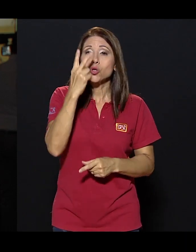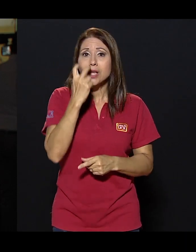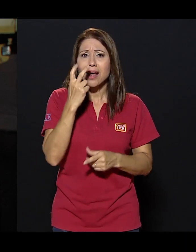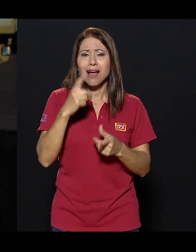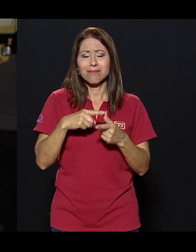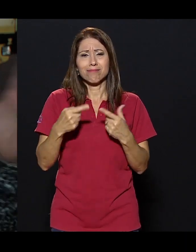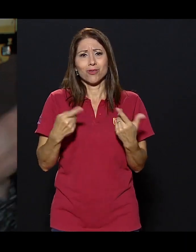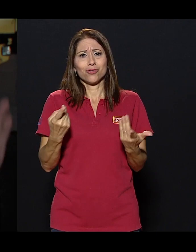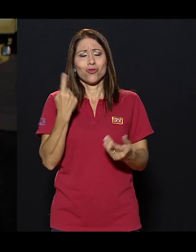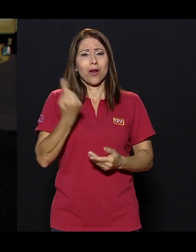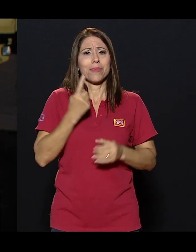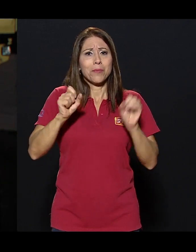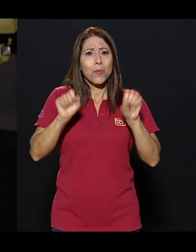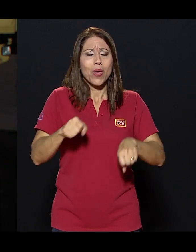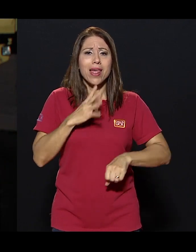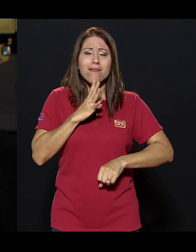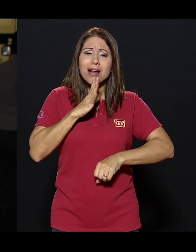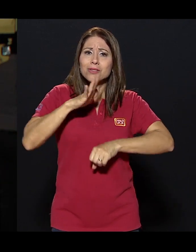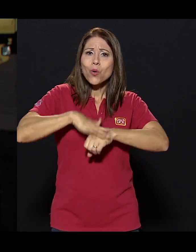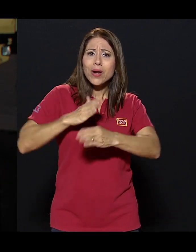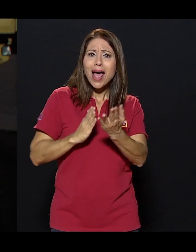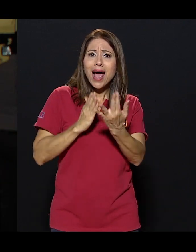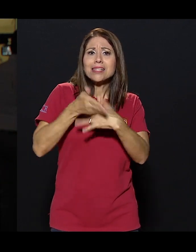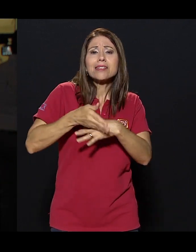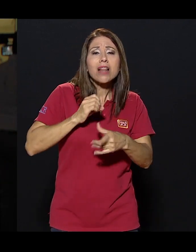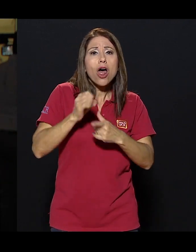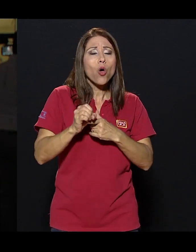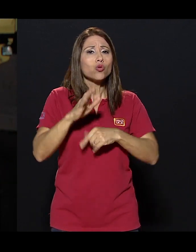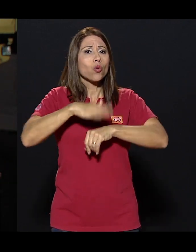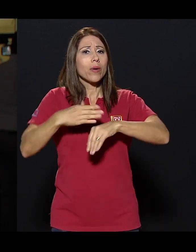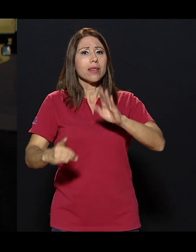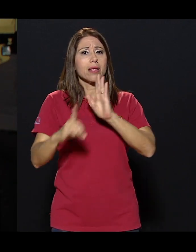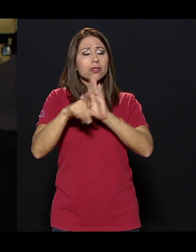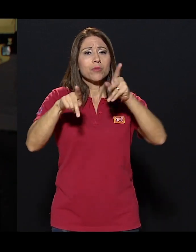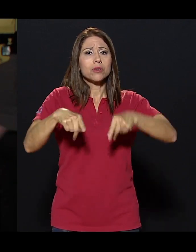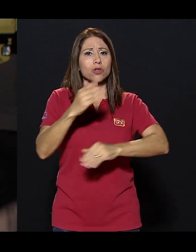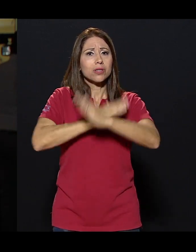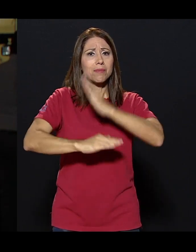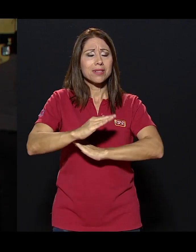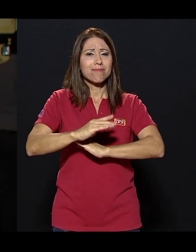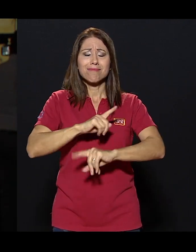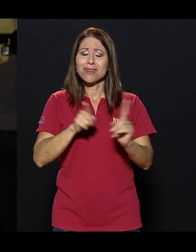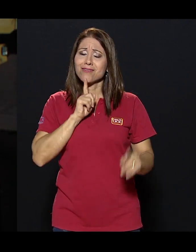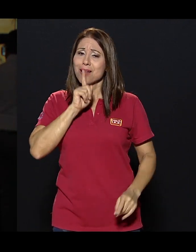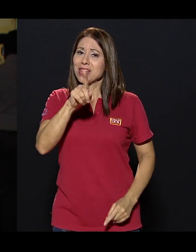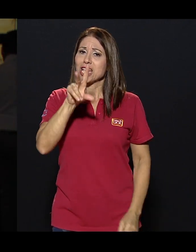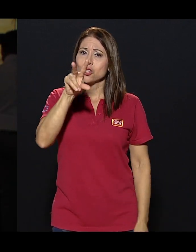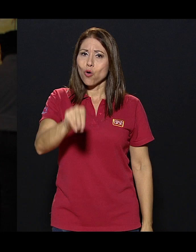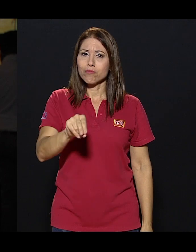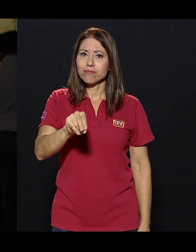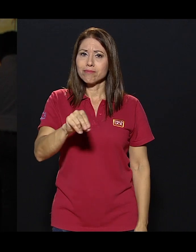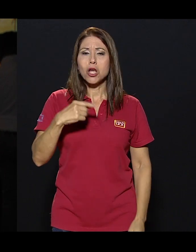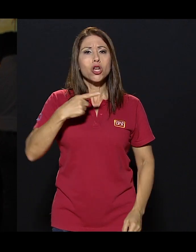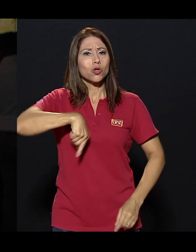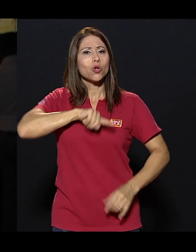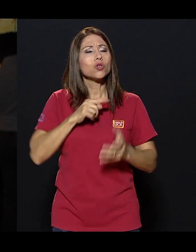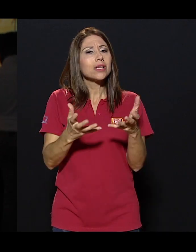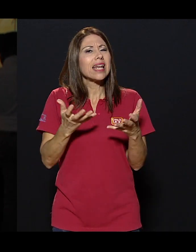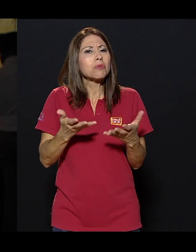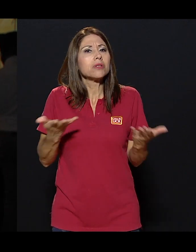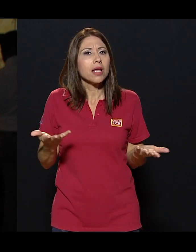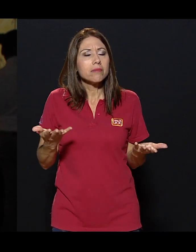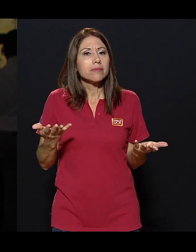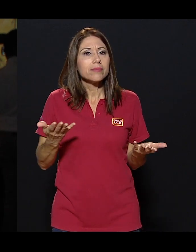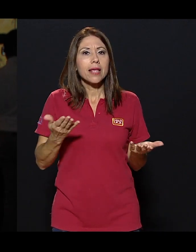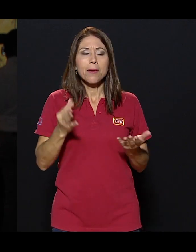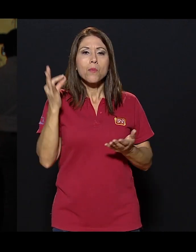usted es la persona sordociega, y entonces solo puedo hablar de accesibilidad o de derechos de las personas con discapacidad, cuando realmente no. Cada